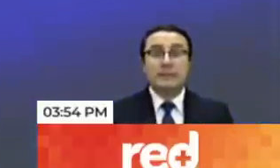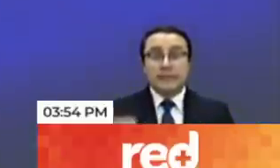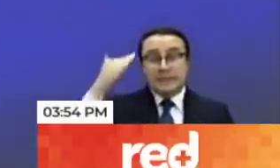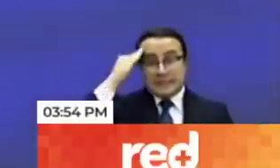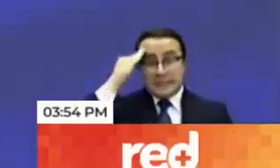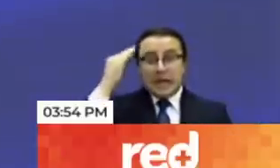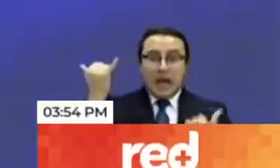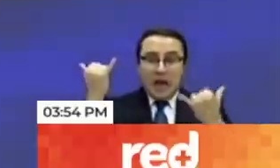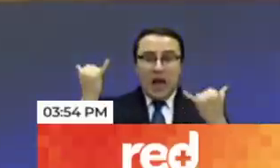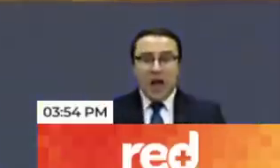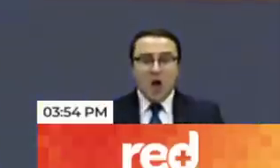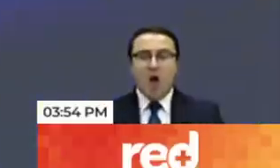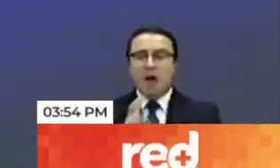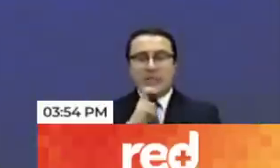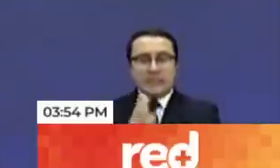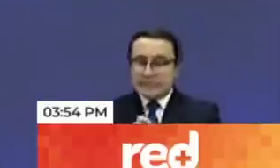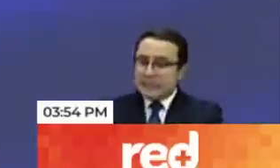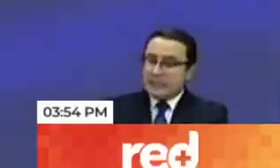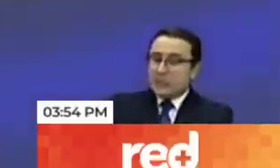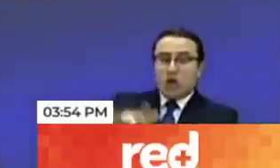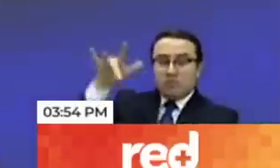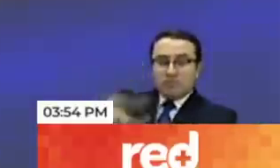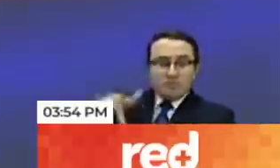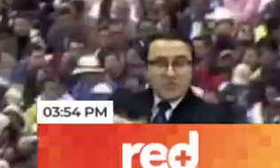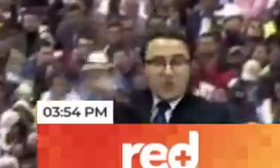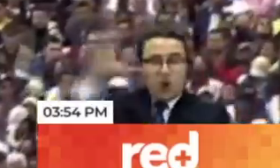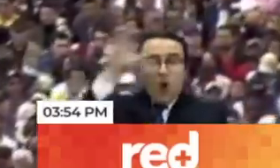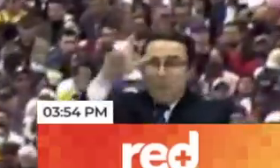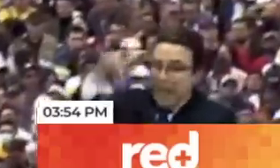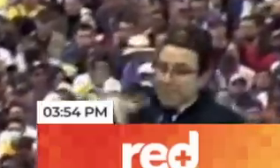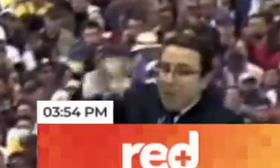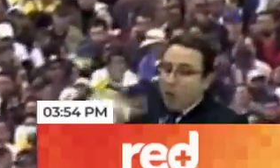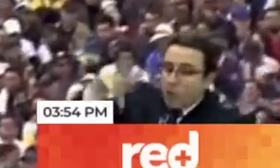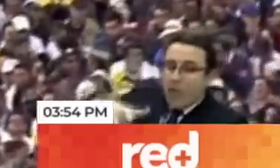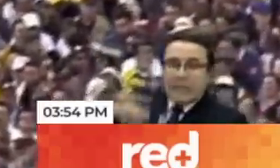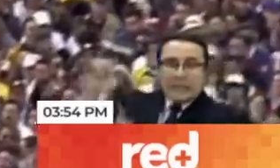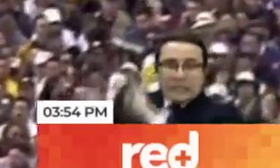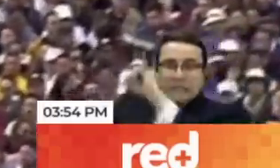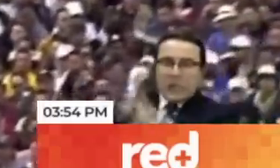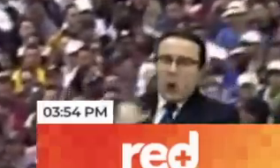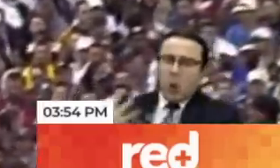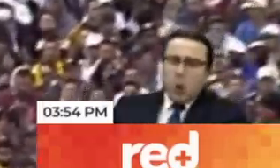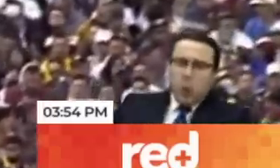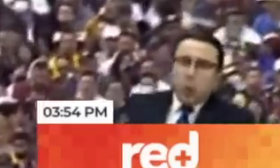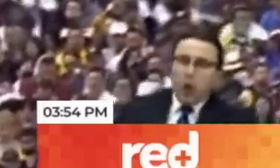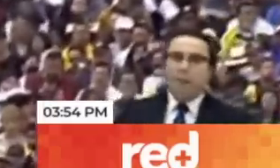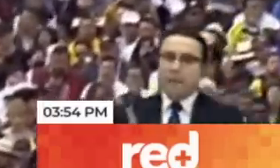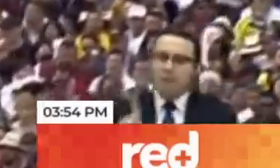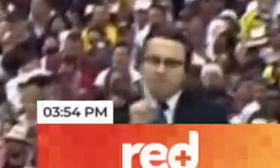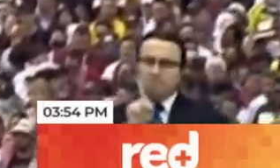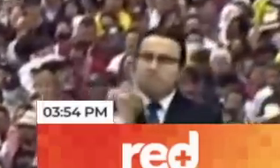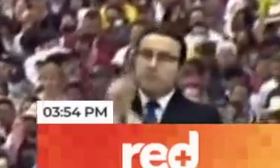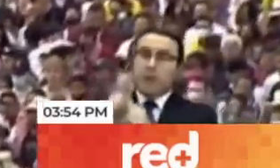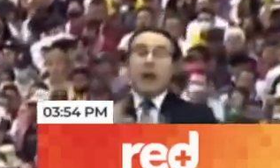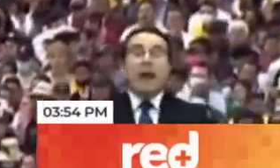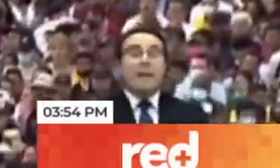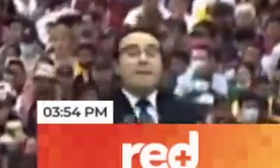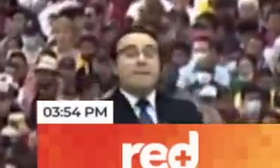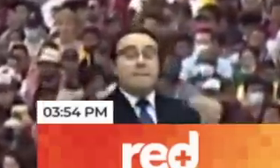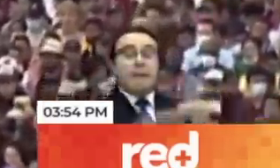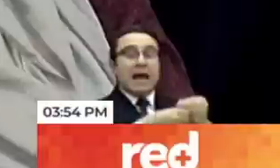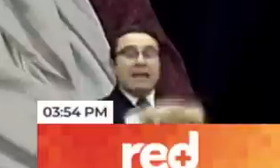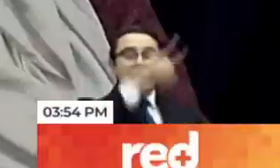gran déficit y un gran endeudamiento. Tendremos también que garantizar la independencia del Congreso